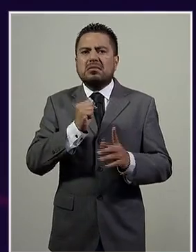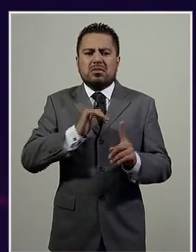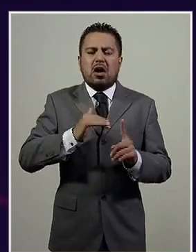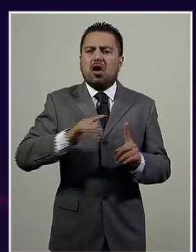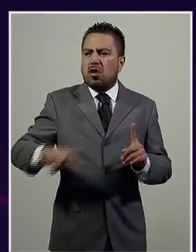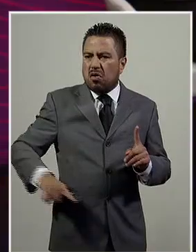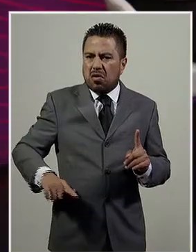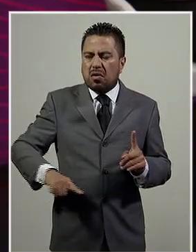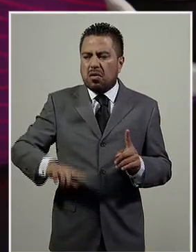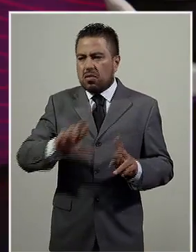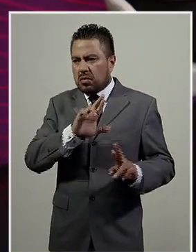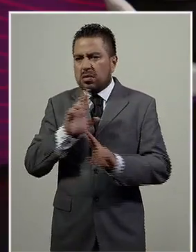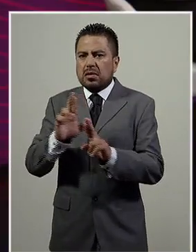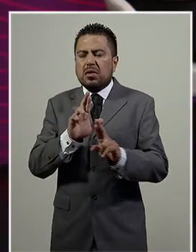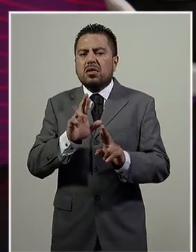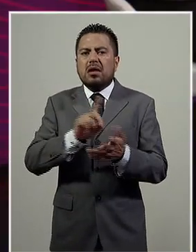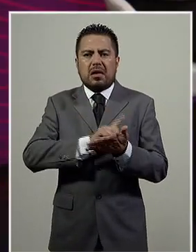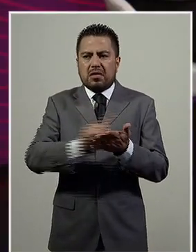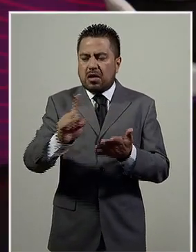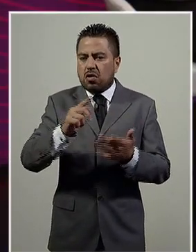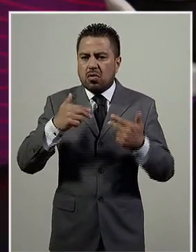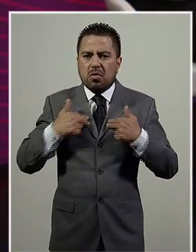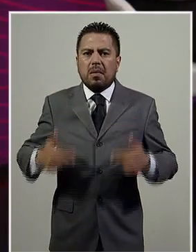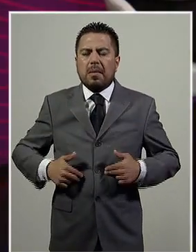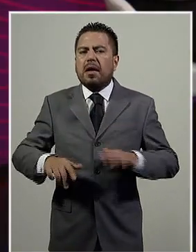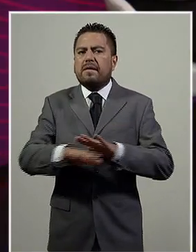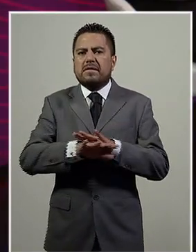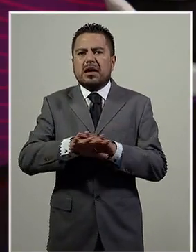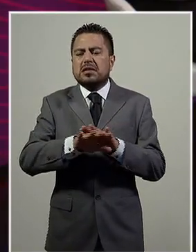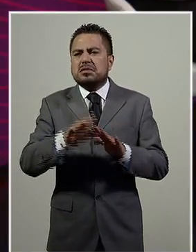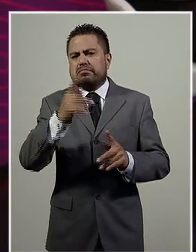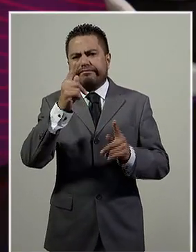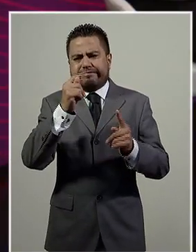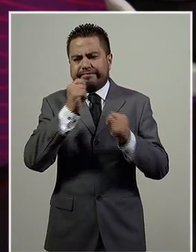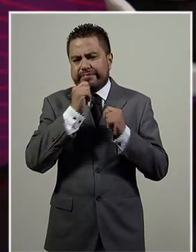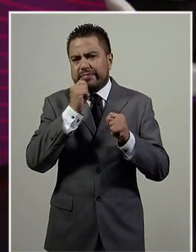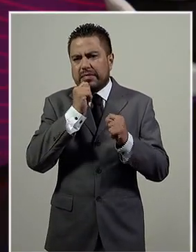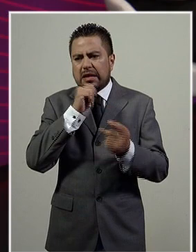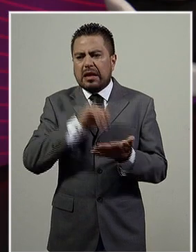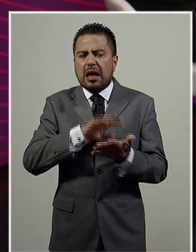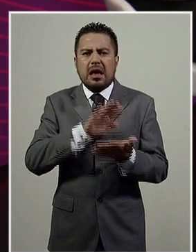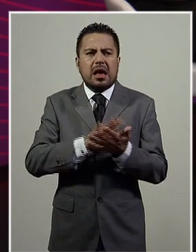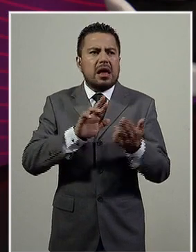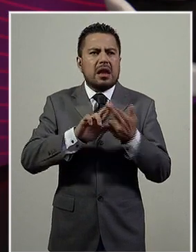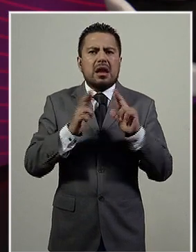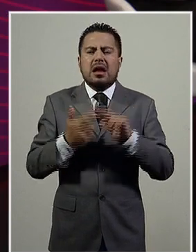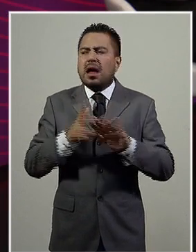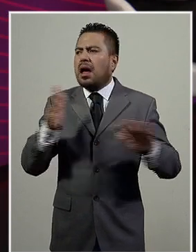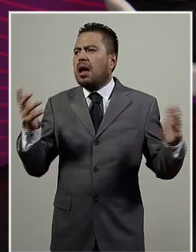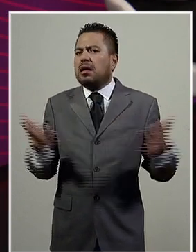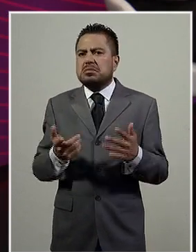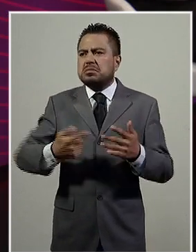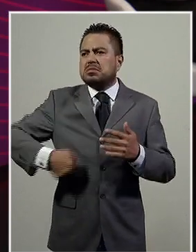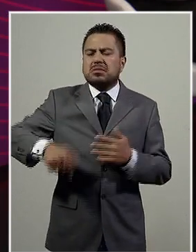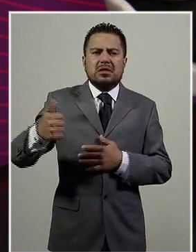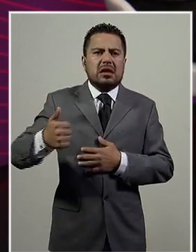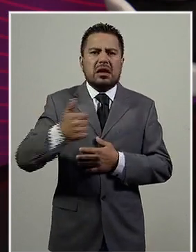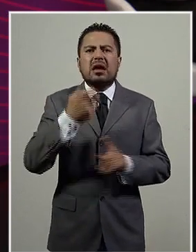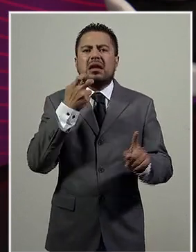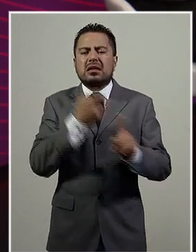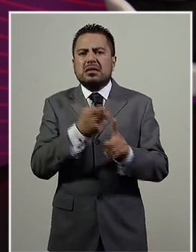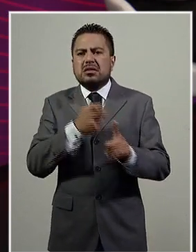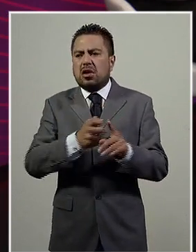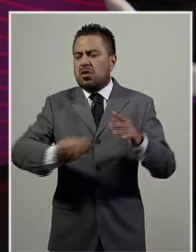de gobierno se respeten nuestros derechos humanos básicos sin importar la práctica religiosa que uno realice, que eso es